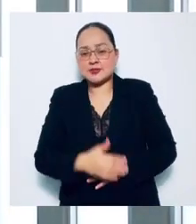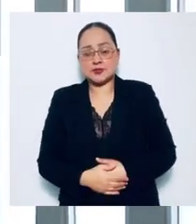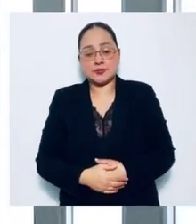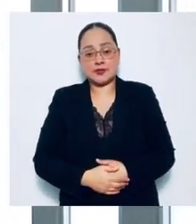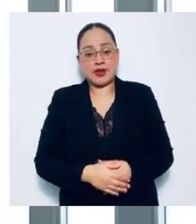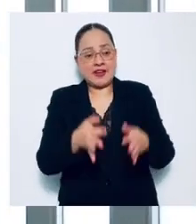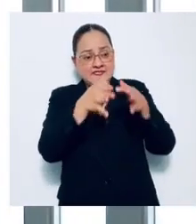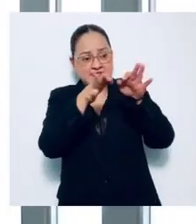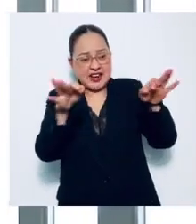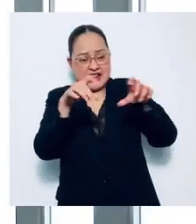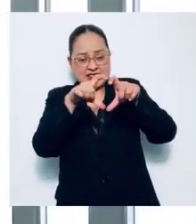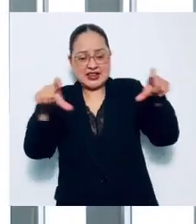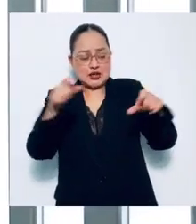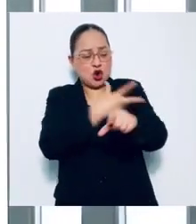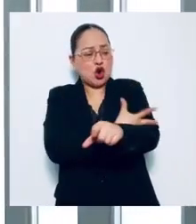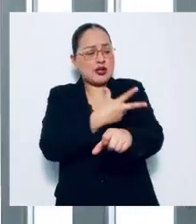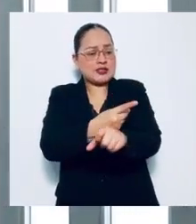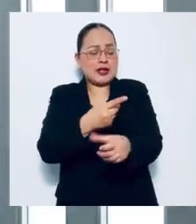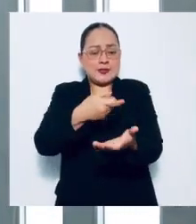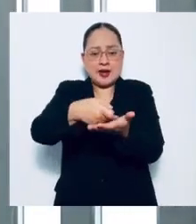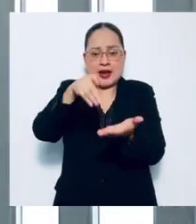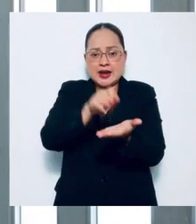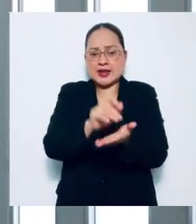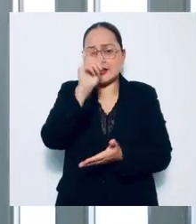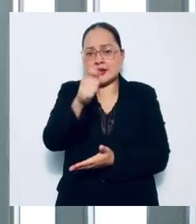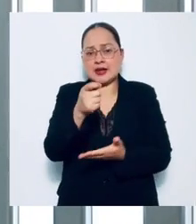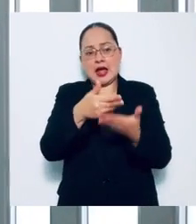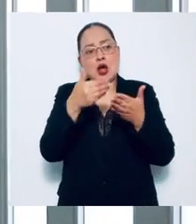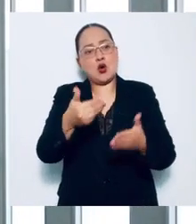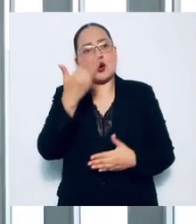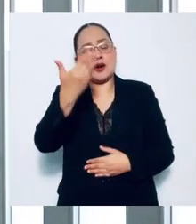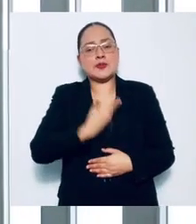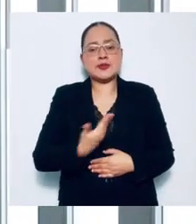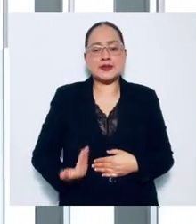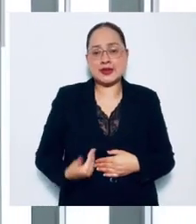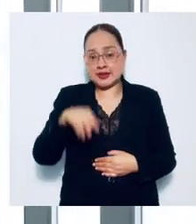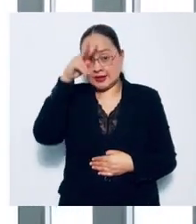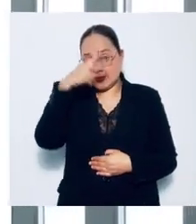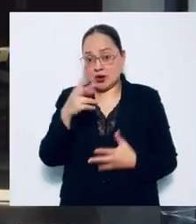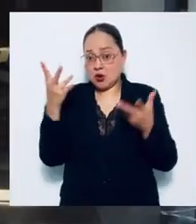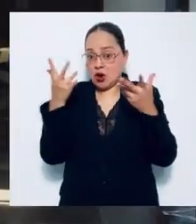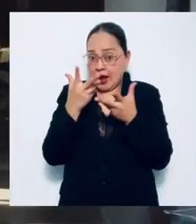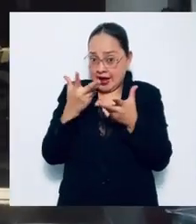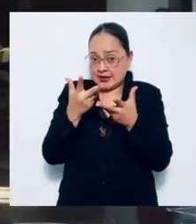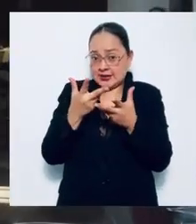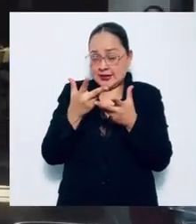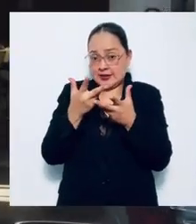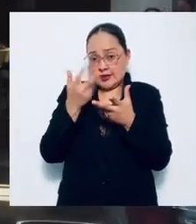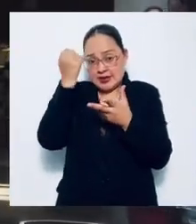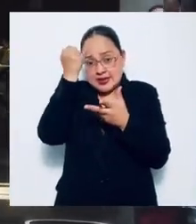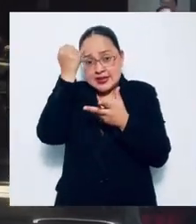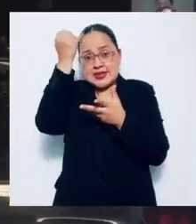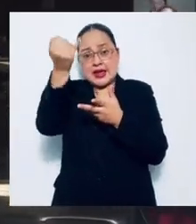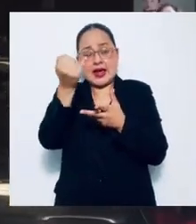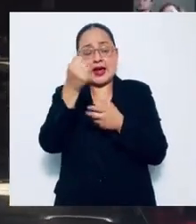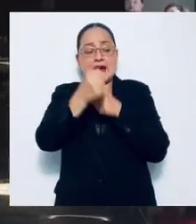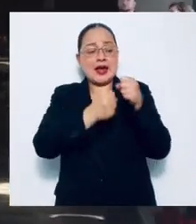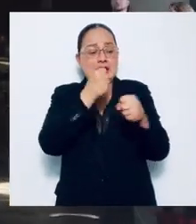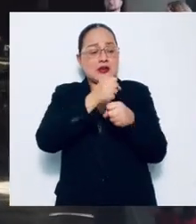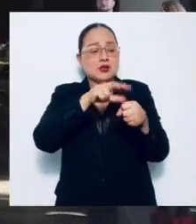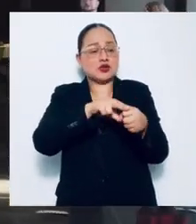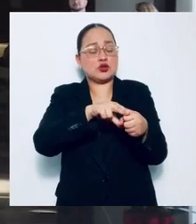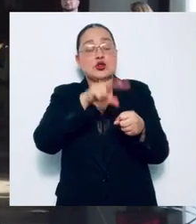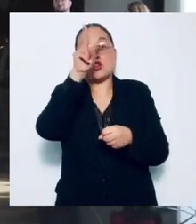Honestidad valiente es una frase que utilizó el hoy presidente de México desde el año